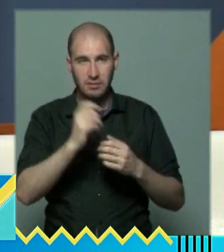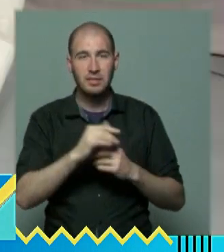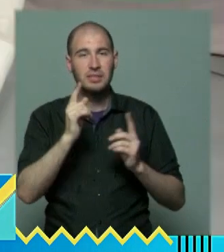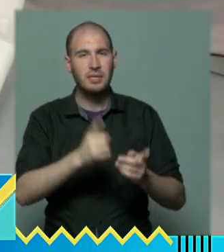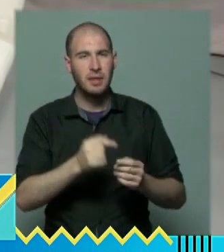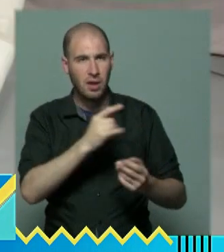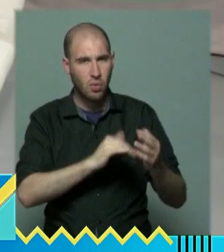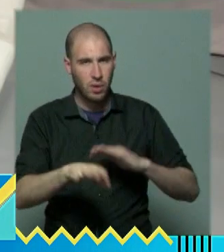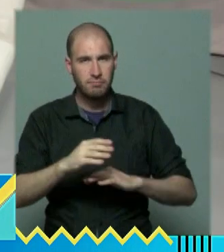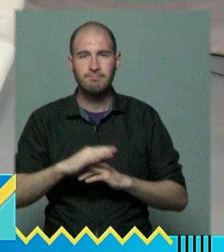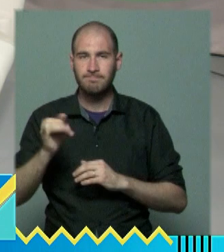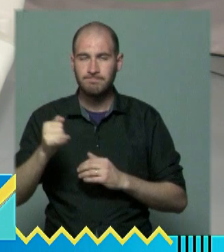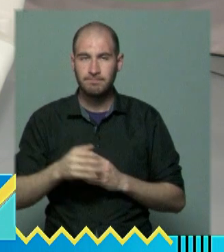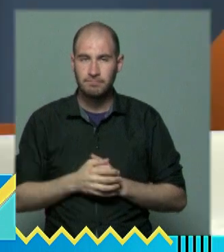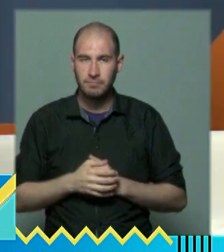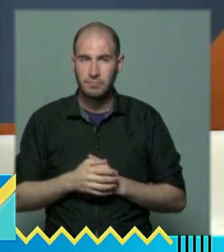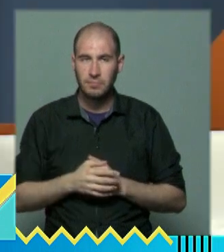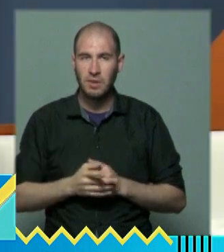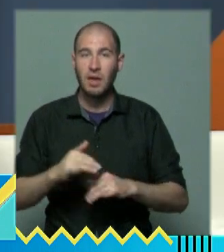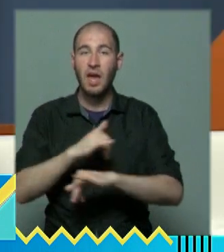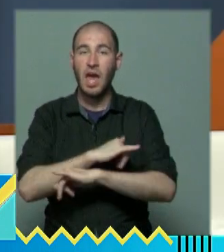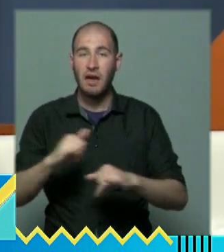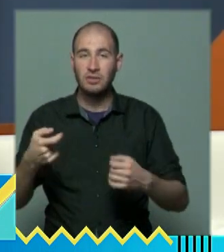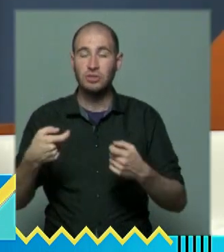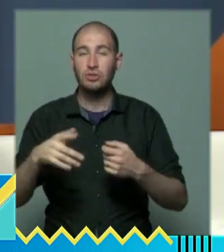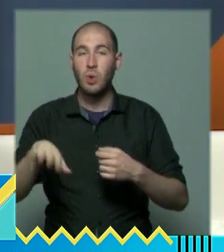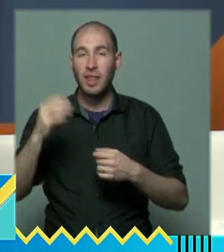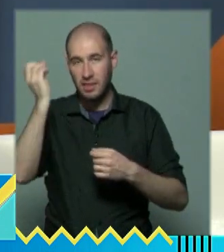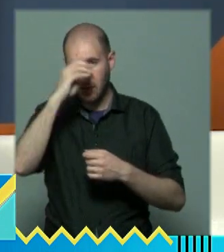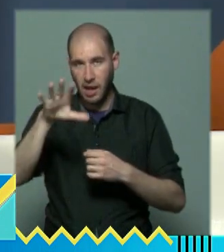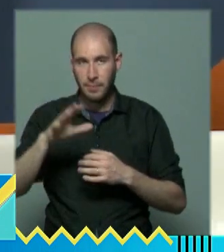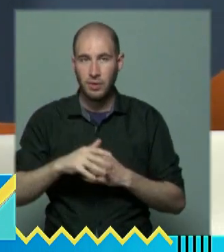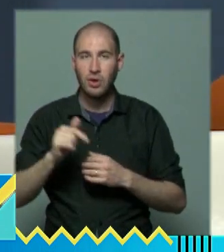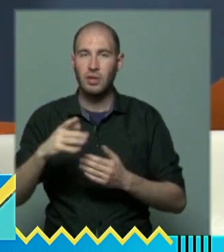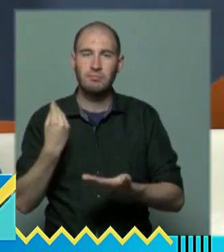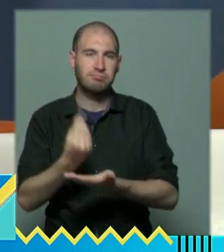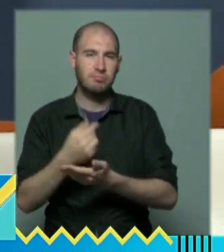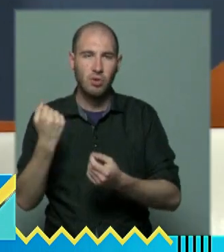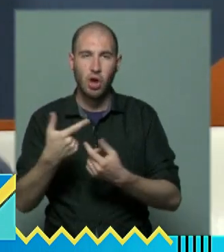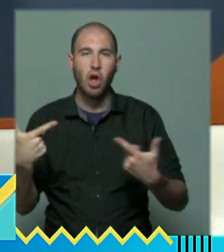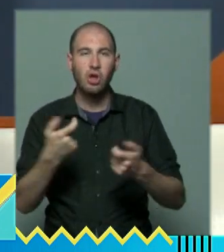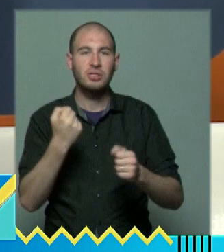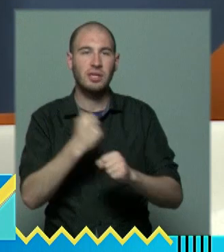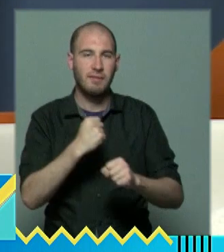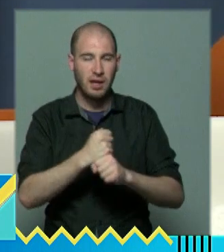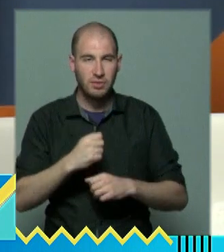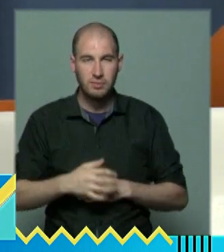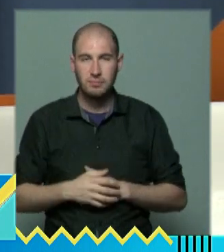el lugar donde lo hicieron, ¿no? Sí, para colmo lo anuncian esto en la sociedad rural, digo que es una situación emblemática antiobrera o